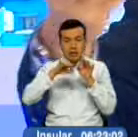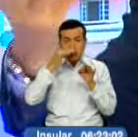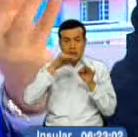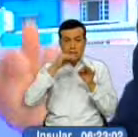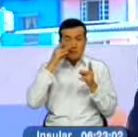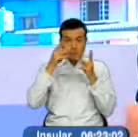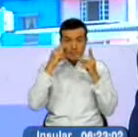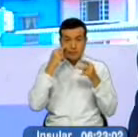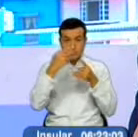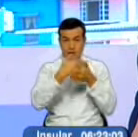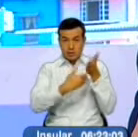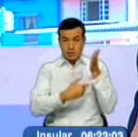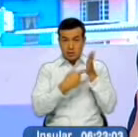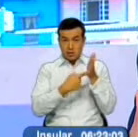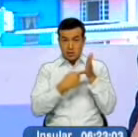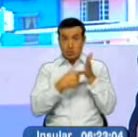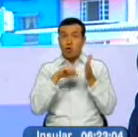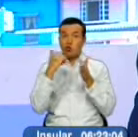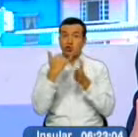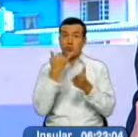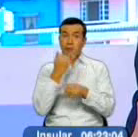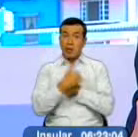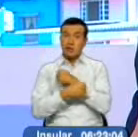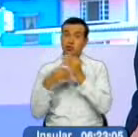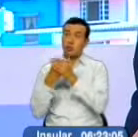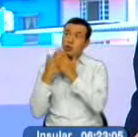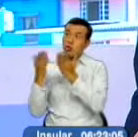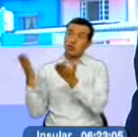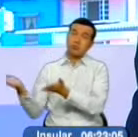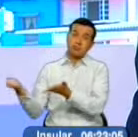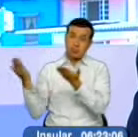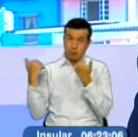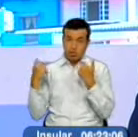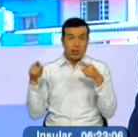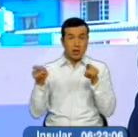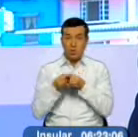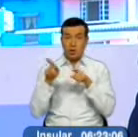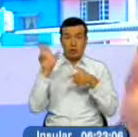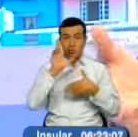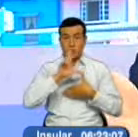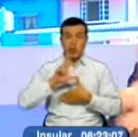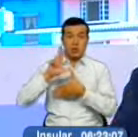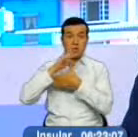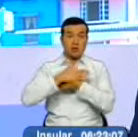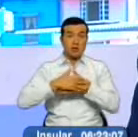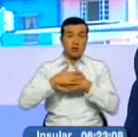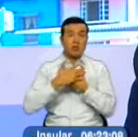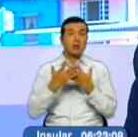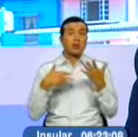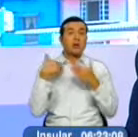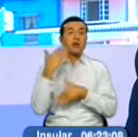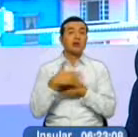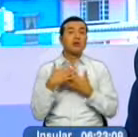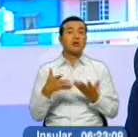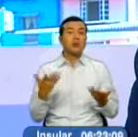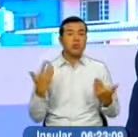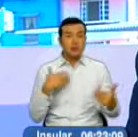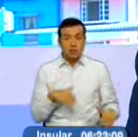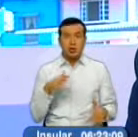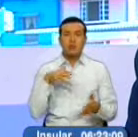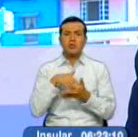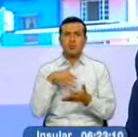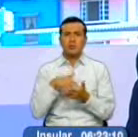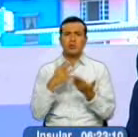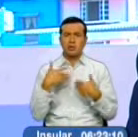la composición de esas importaciones, no solo en el caso ecuatoriano, sino también latinoamericano, y nosotros terminamos recientemente un estudio